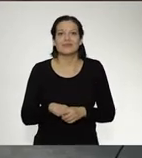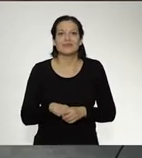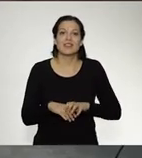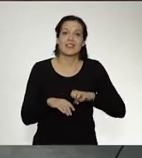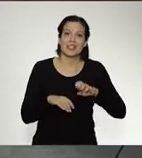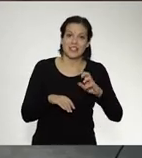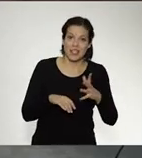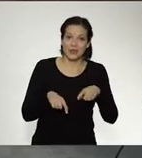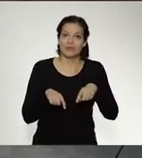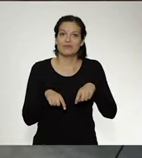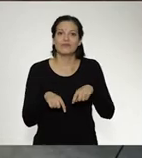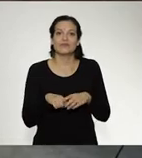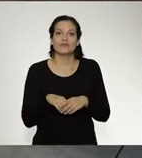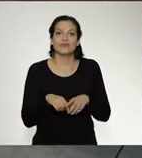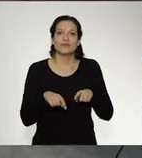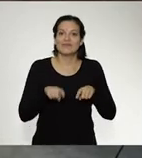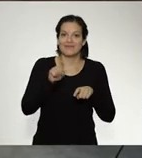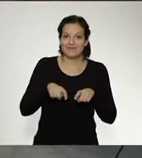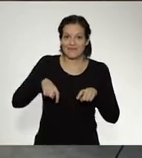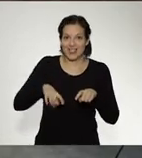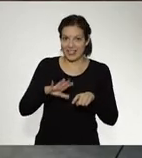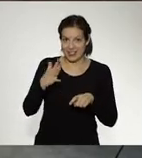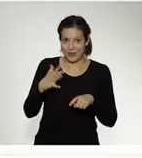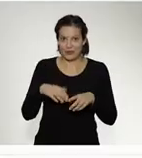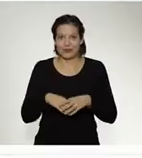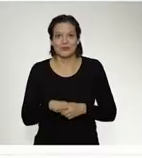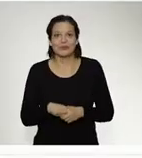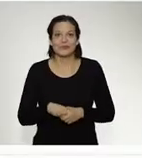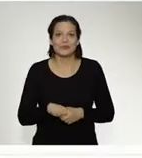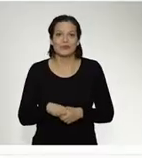5 con una, 5 con la otra.